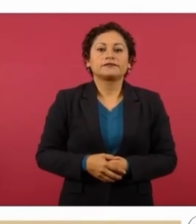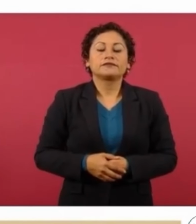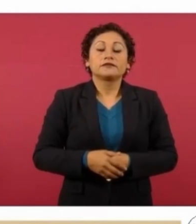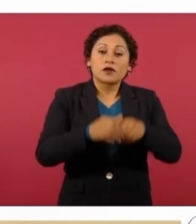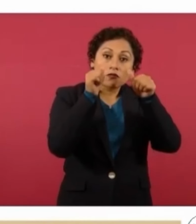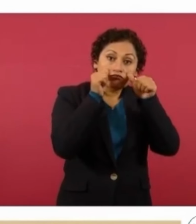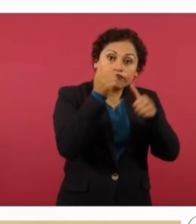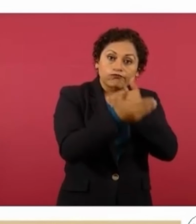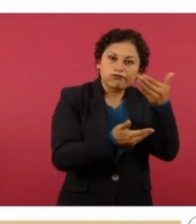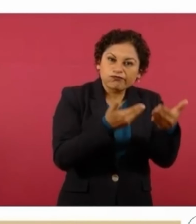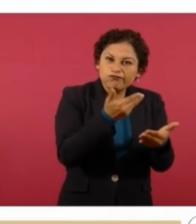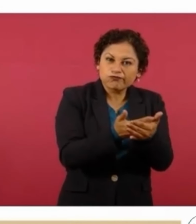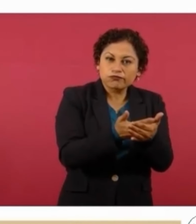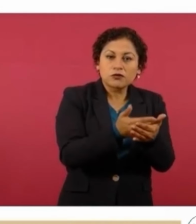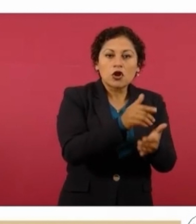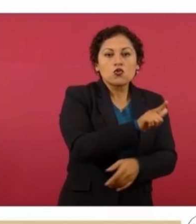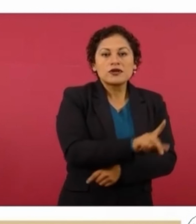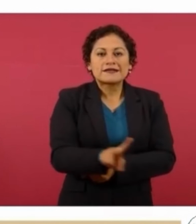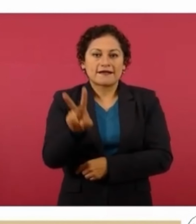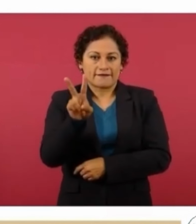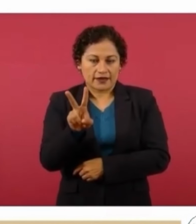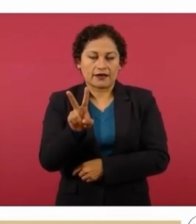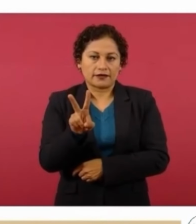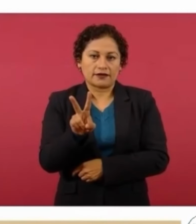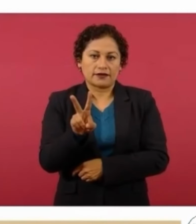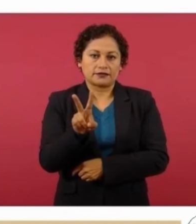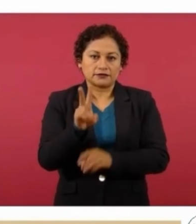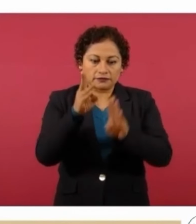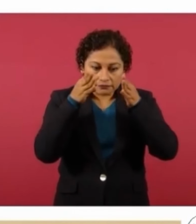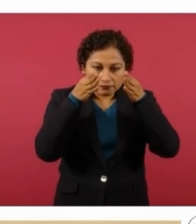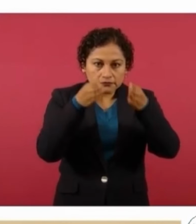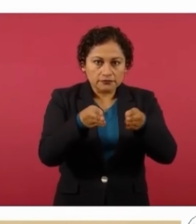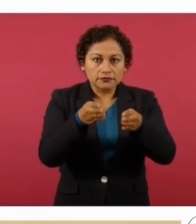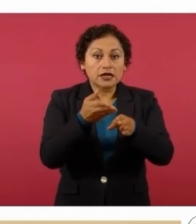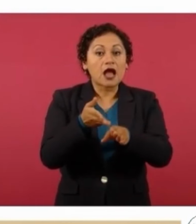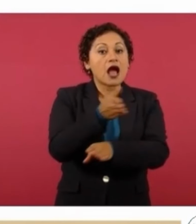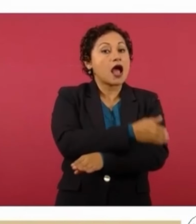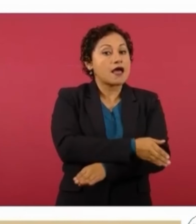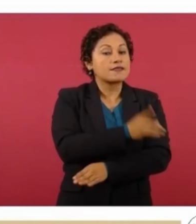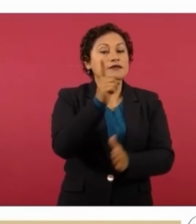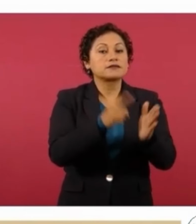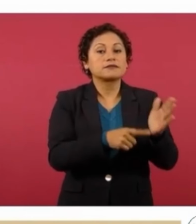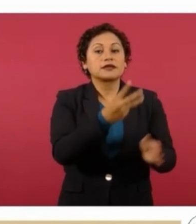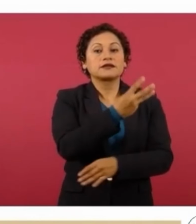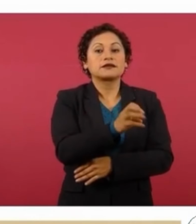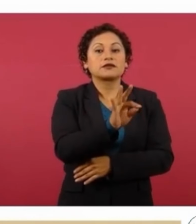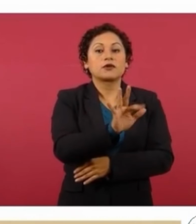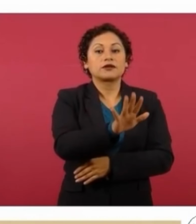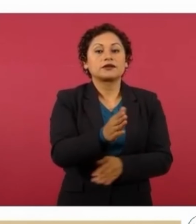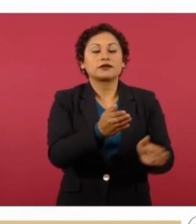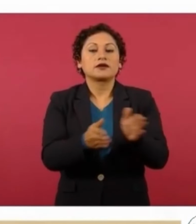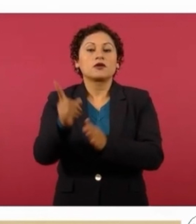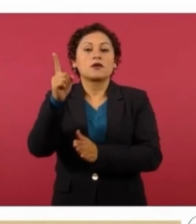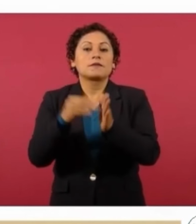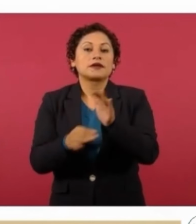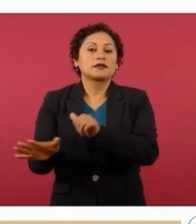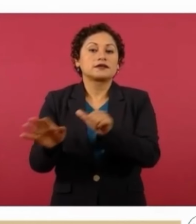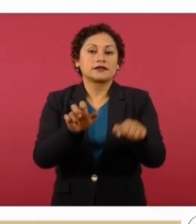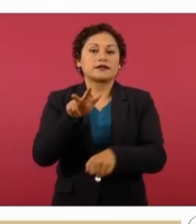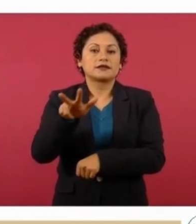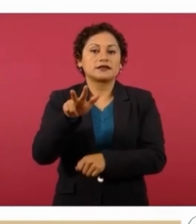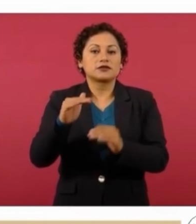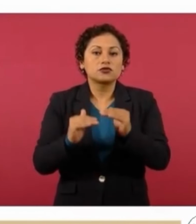consultas promedio semanales de especialidad pasaron de 1,345 a 1,618, un incremento